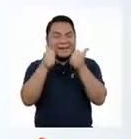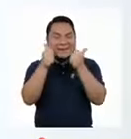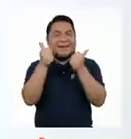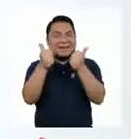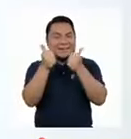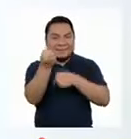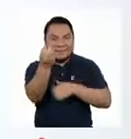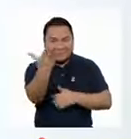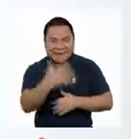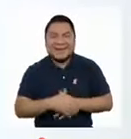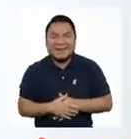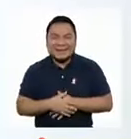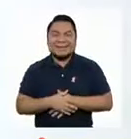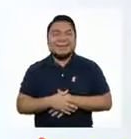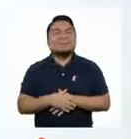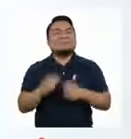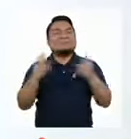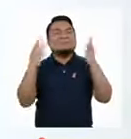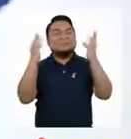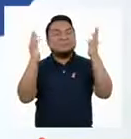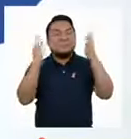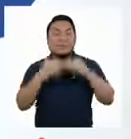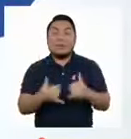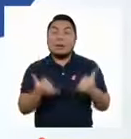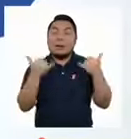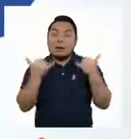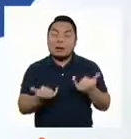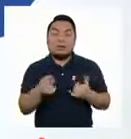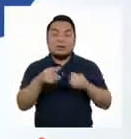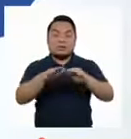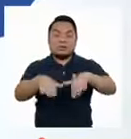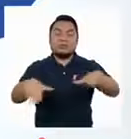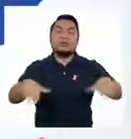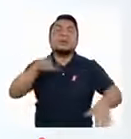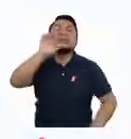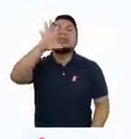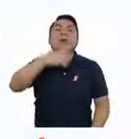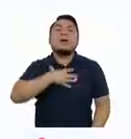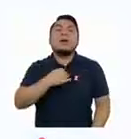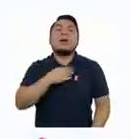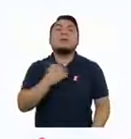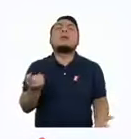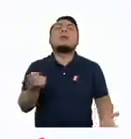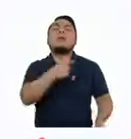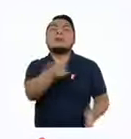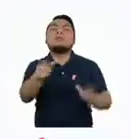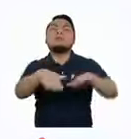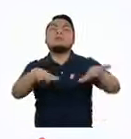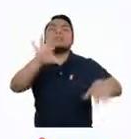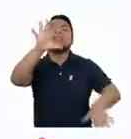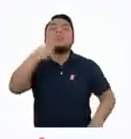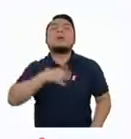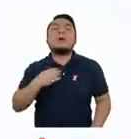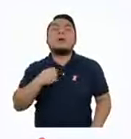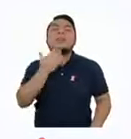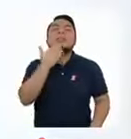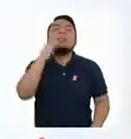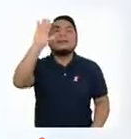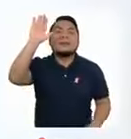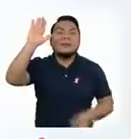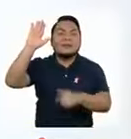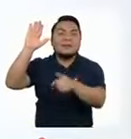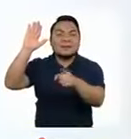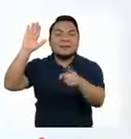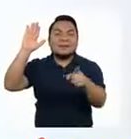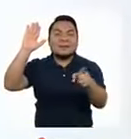¡Muy bien! Ahora los niños de 5 años. ¿Dónde están? ¡Levanten la mano!